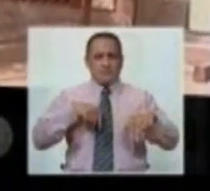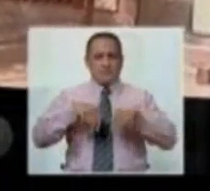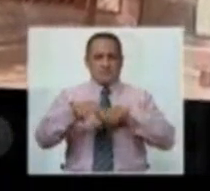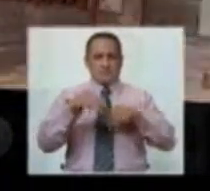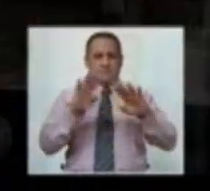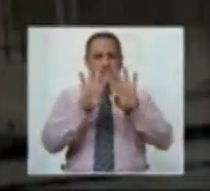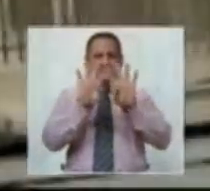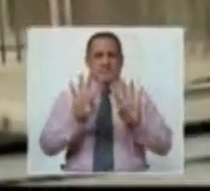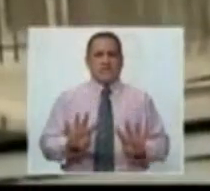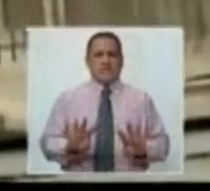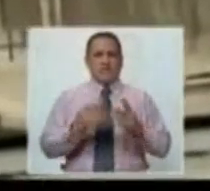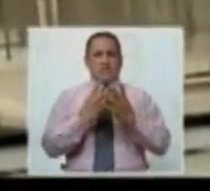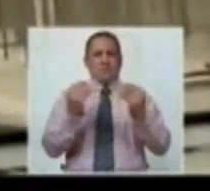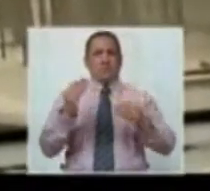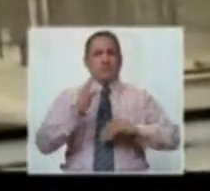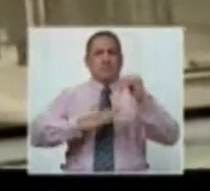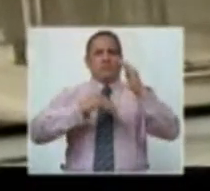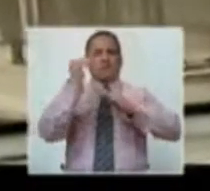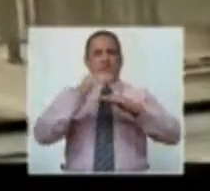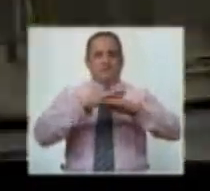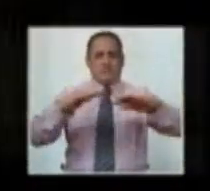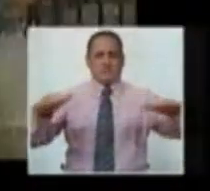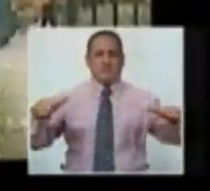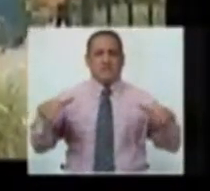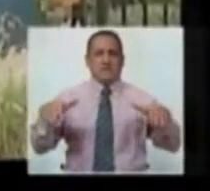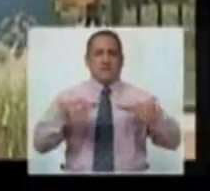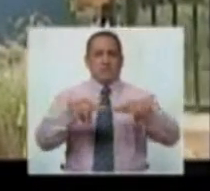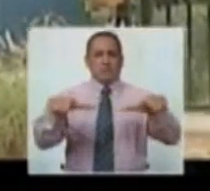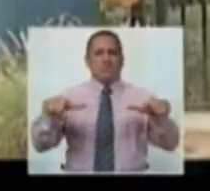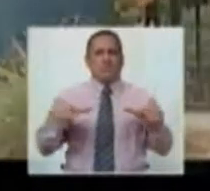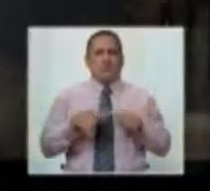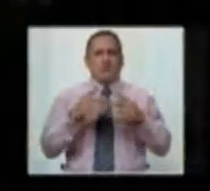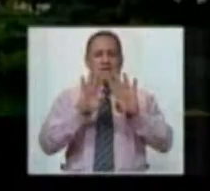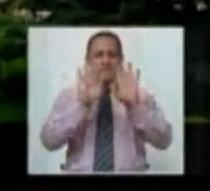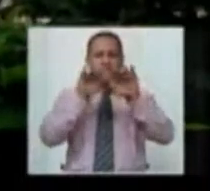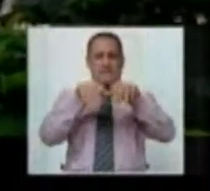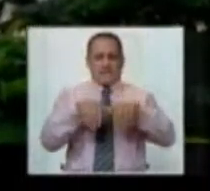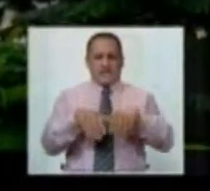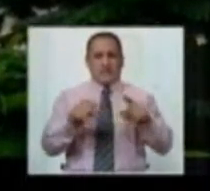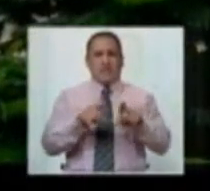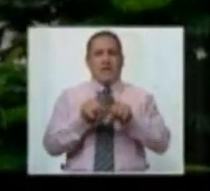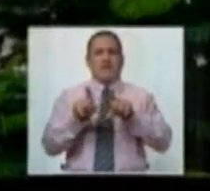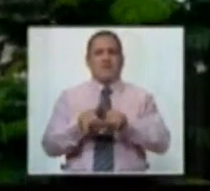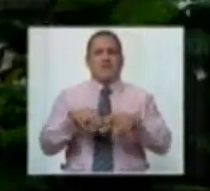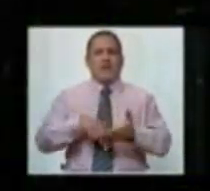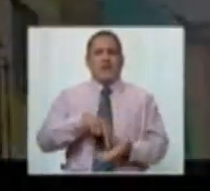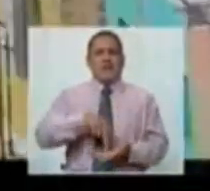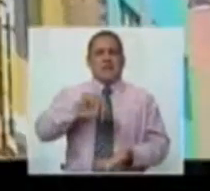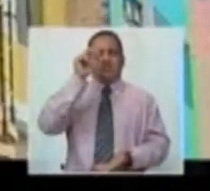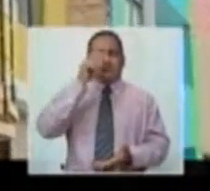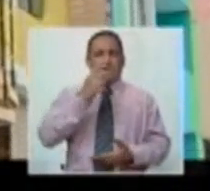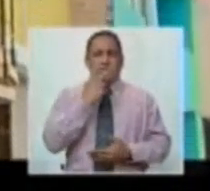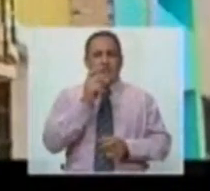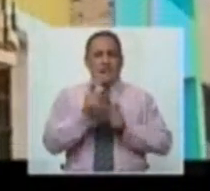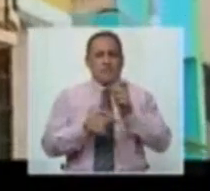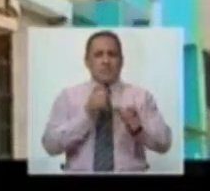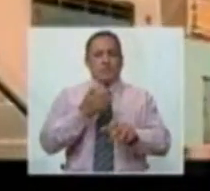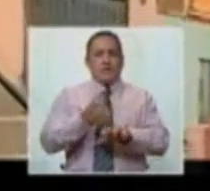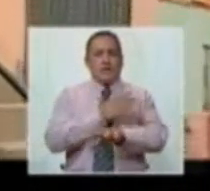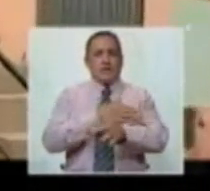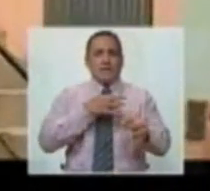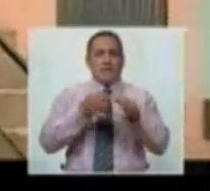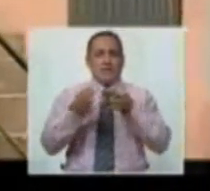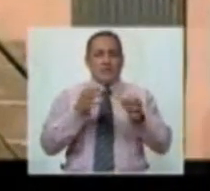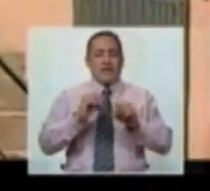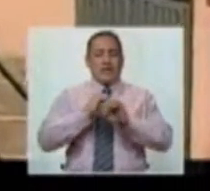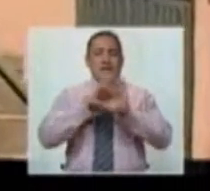vereda. Rejas, muros, muritos, patios, terrazas, garajes, escaleras y hasta ascensores es lo que las personas en una